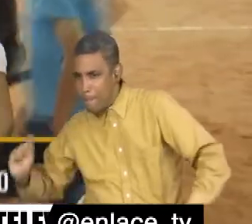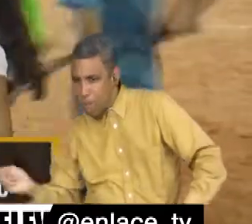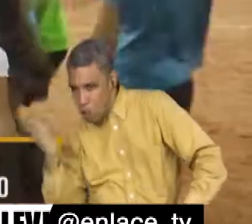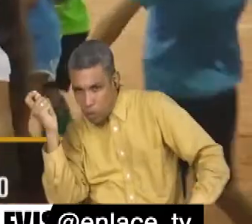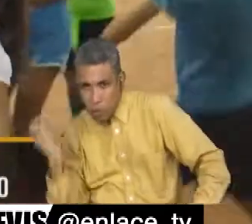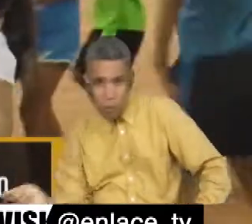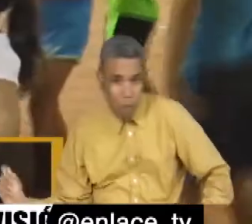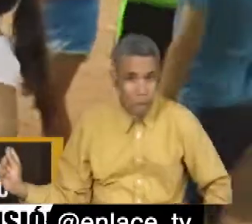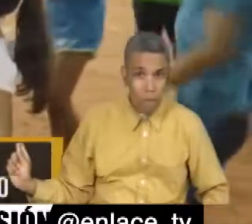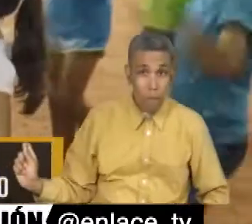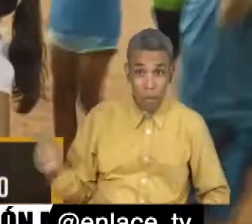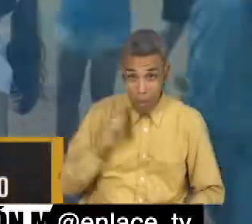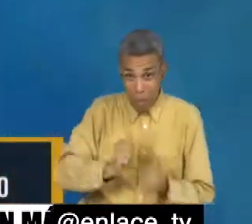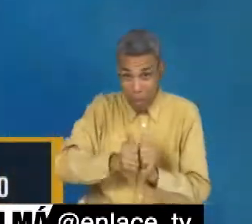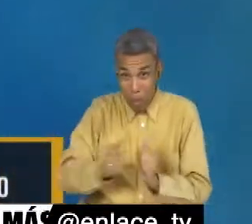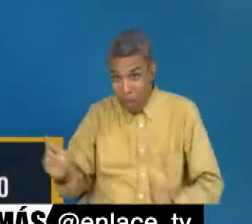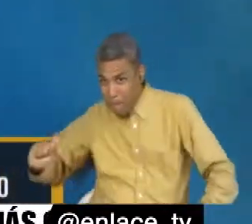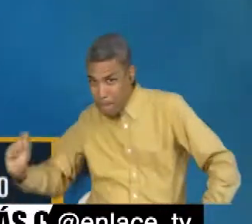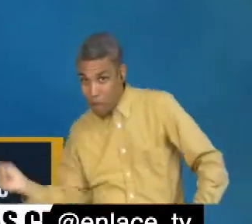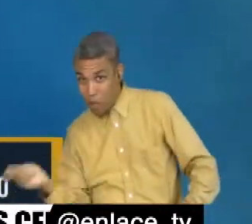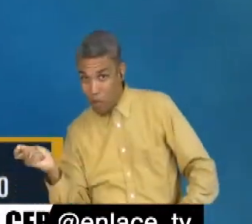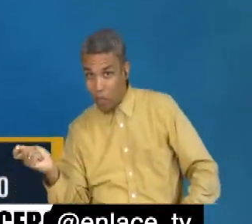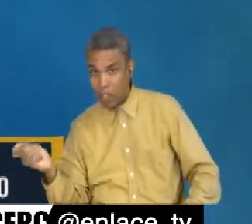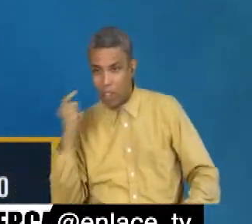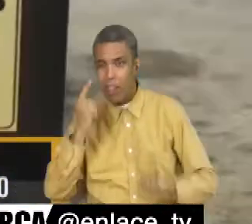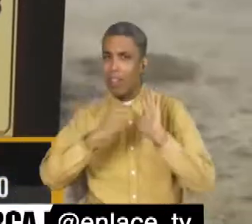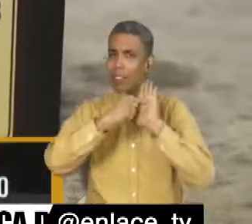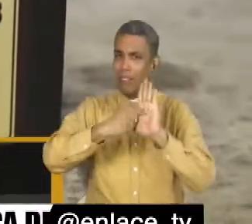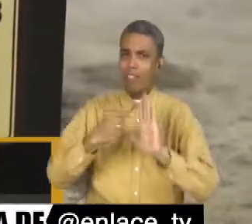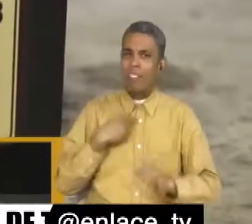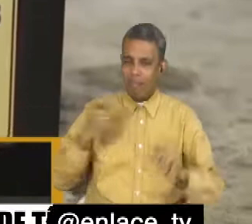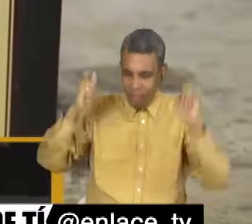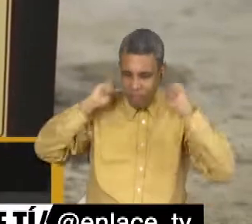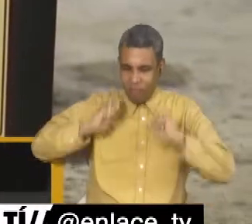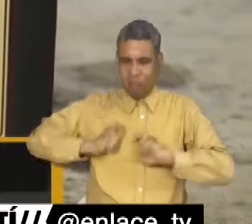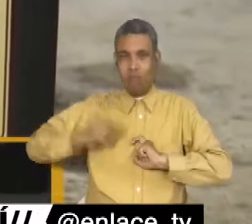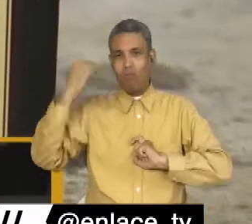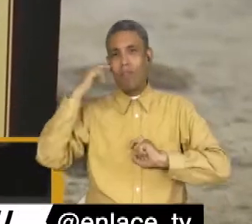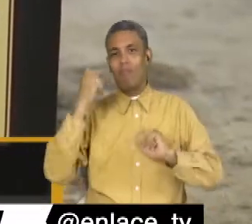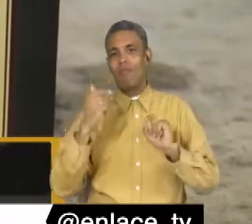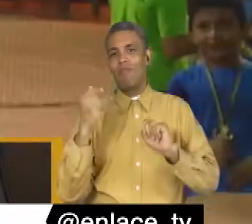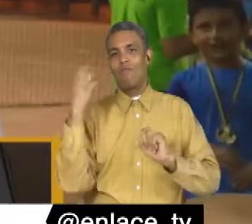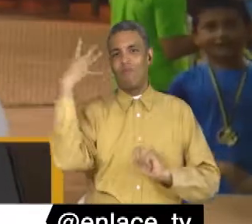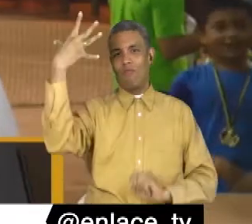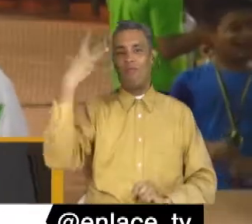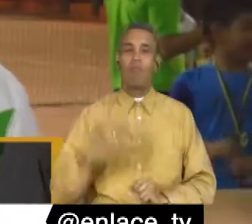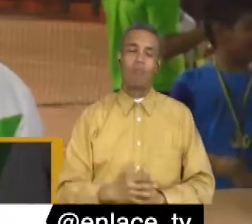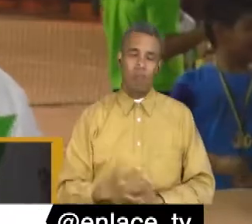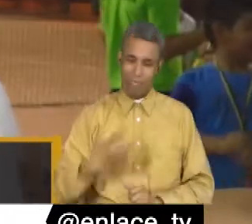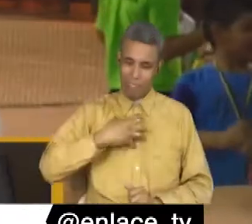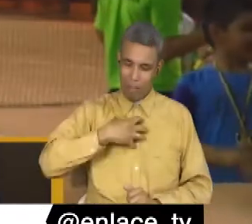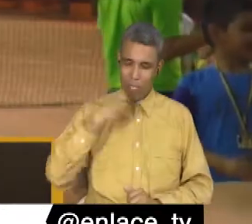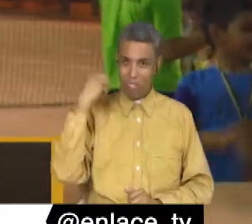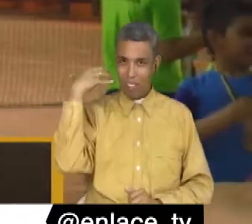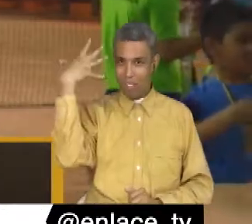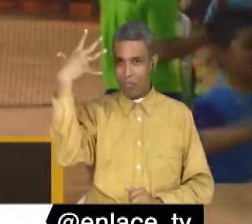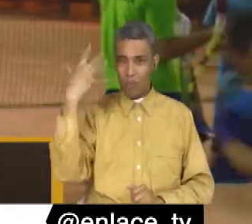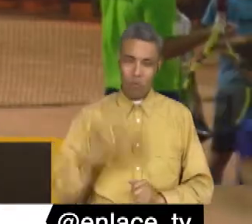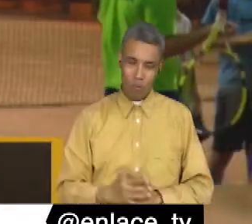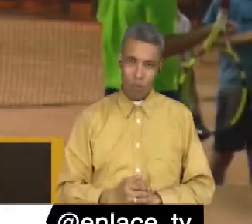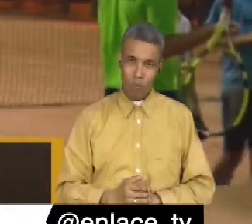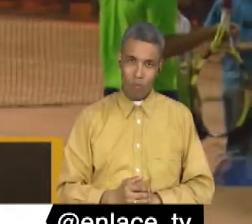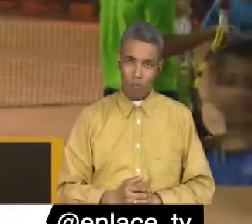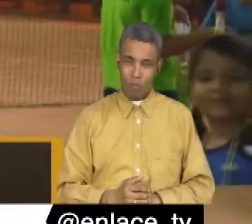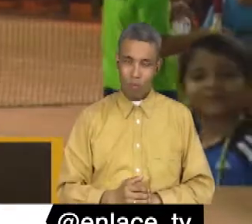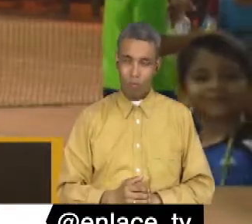5 títulos y 3 subtítulos se trajo el Club Miramar al participar del festival de tenis que tuvo lugar en Bucaramanga. Éxito total con la escuela de tenis del